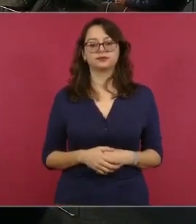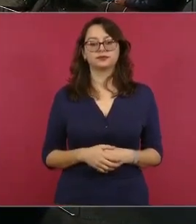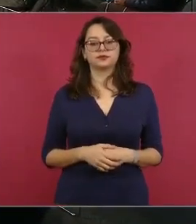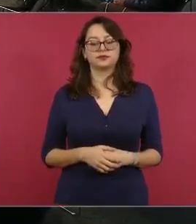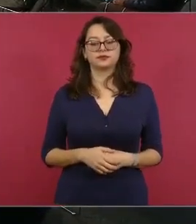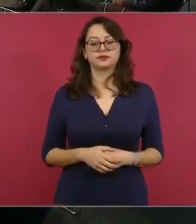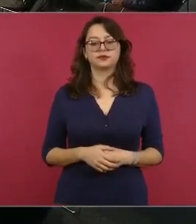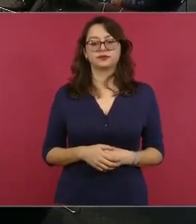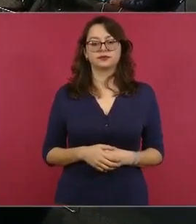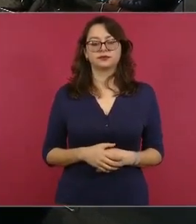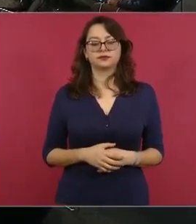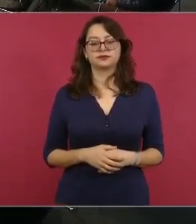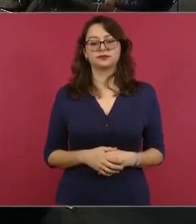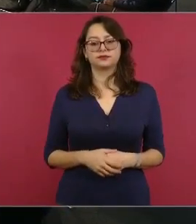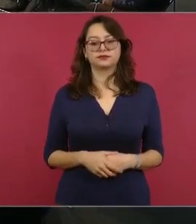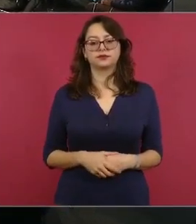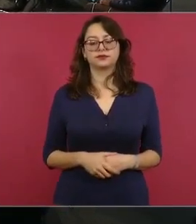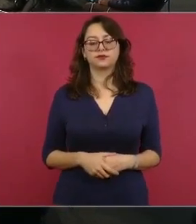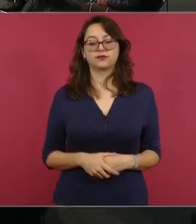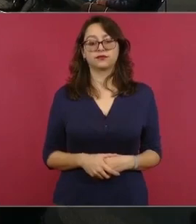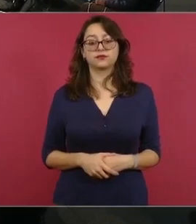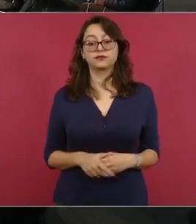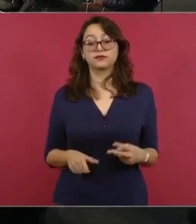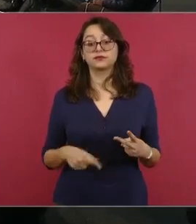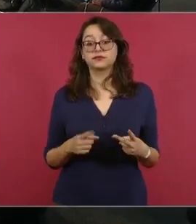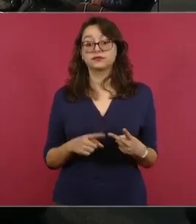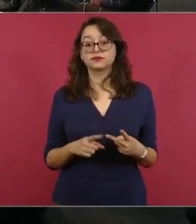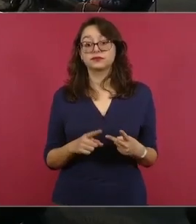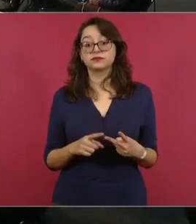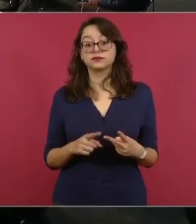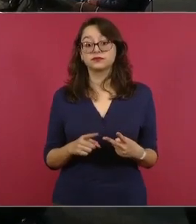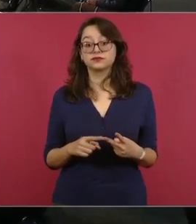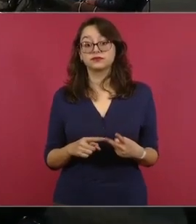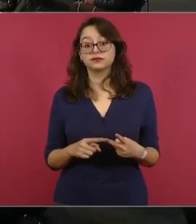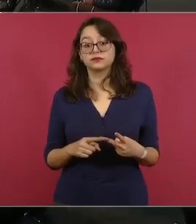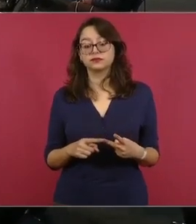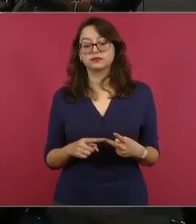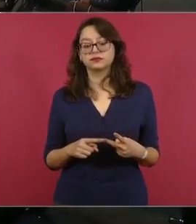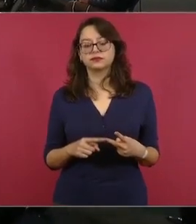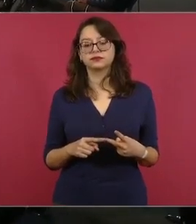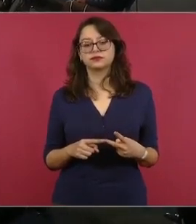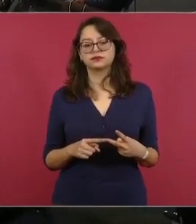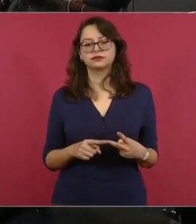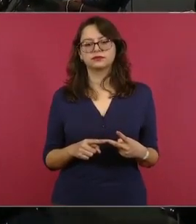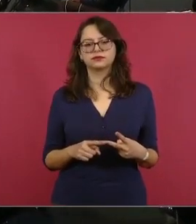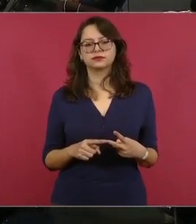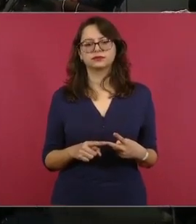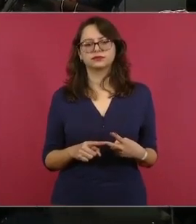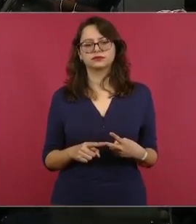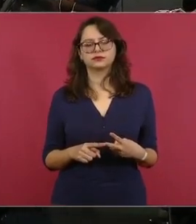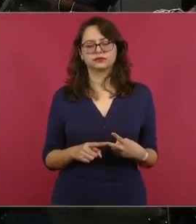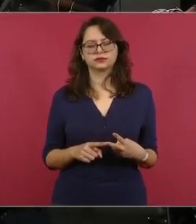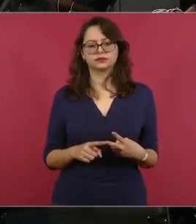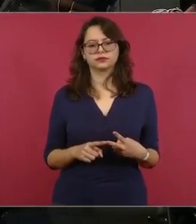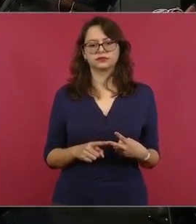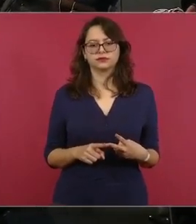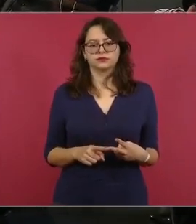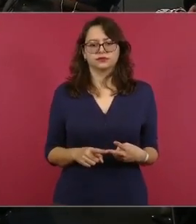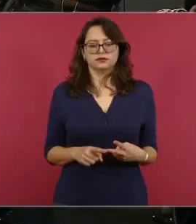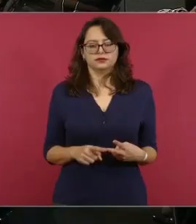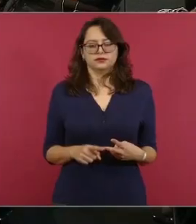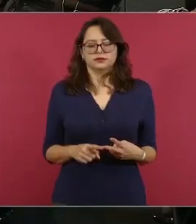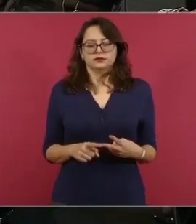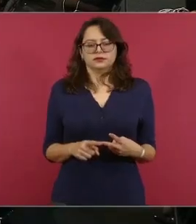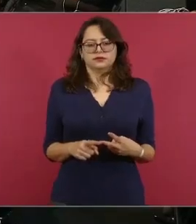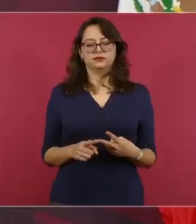Lo segundo es sobre aeroportuario Pacífico y su abuso con. Sí, sí,